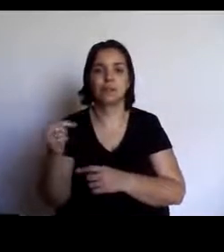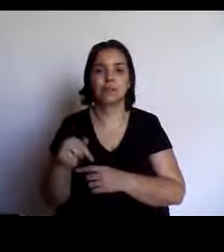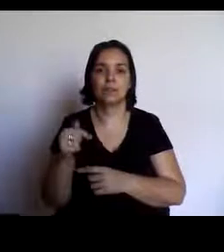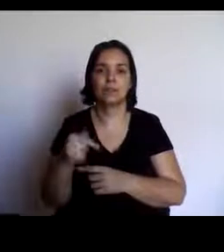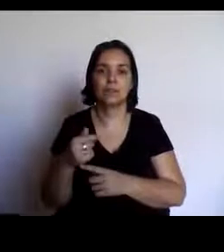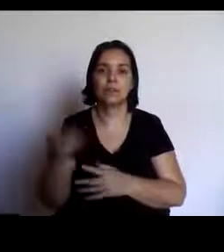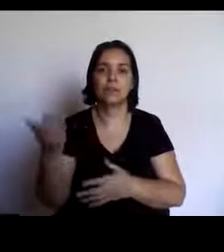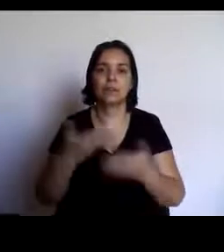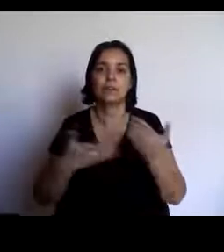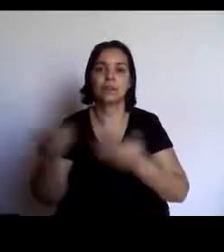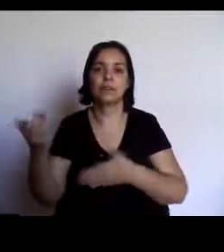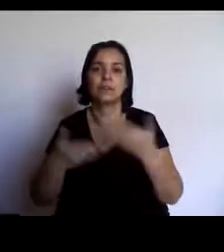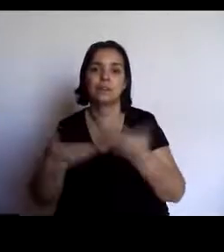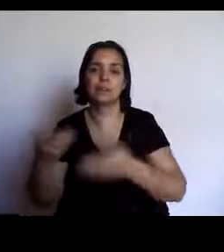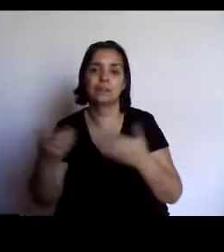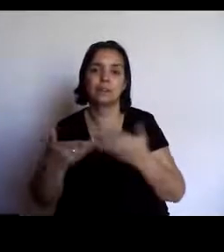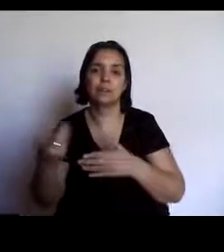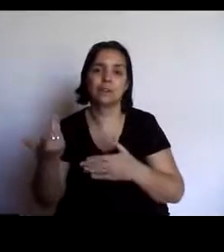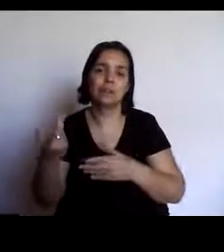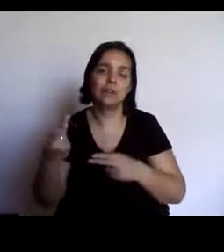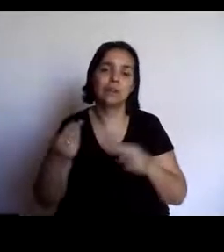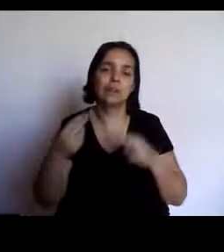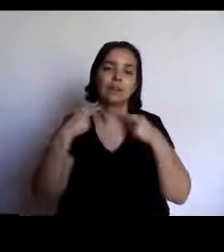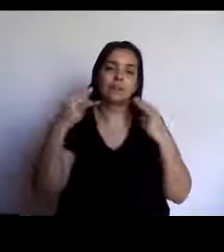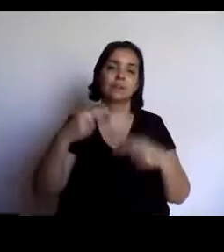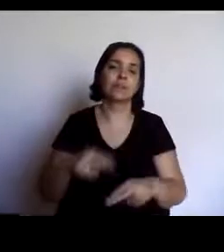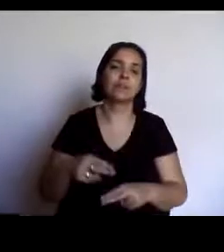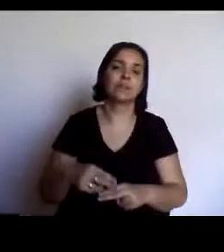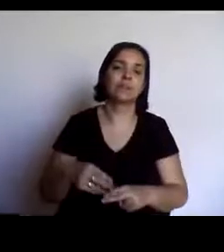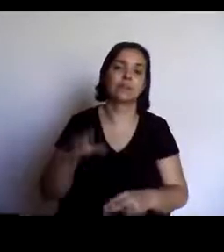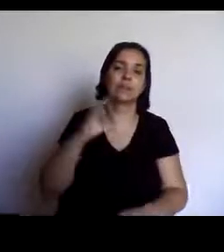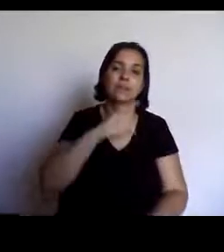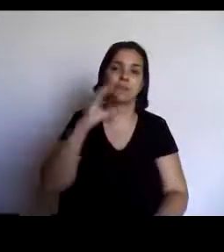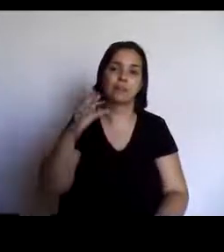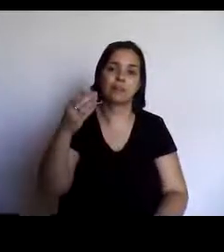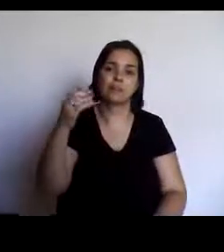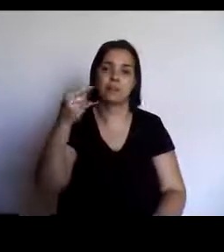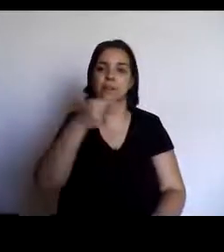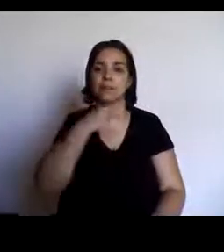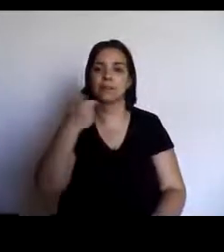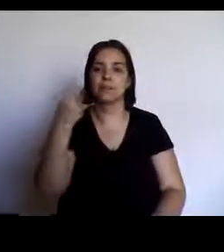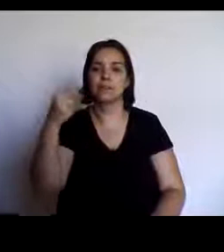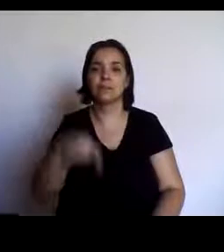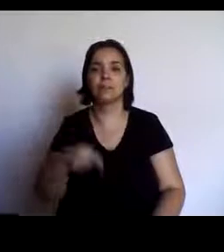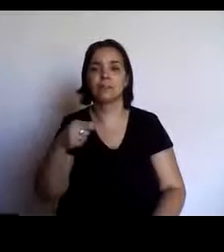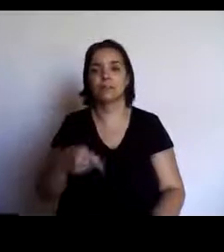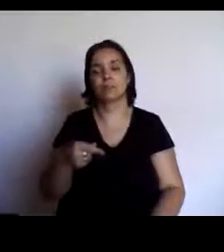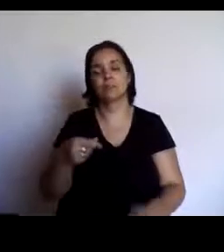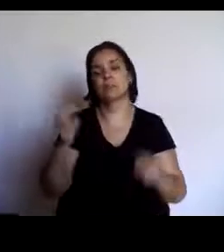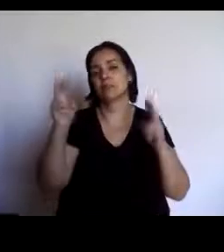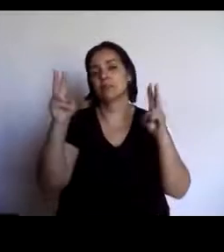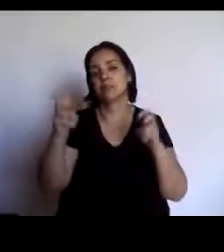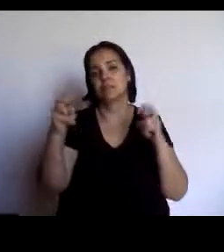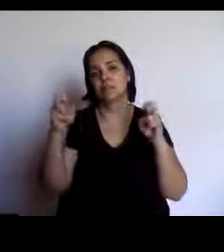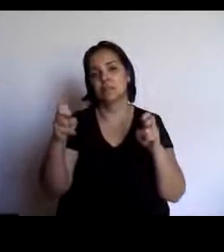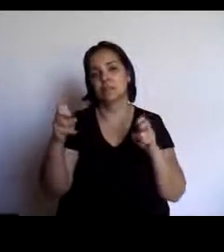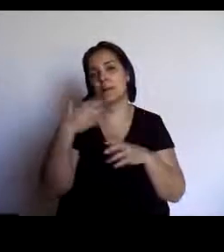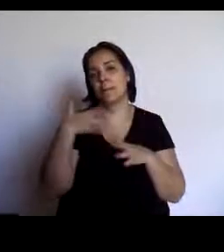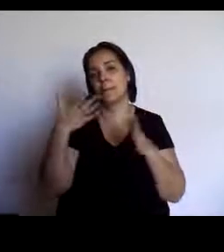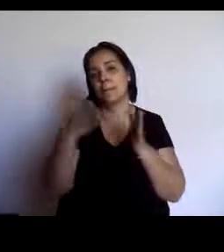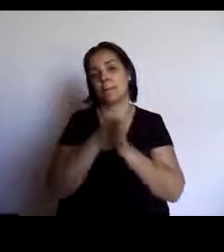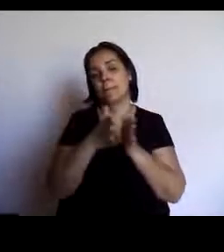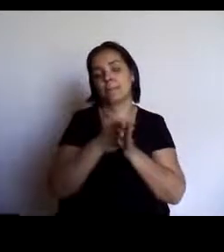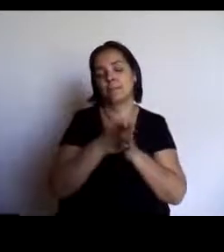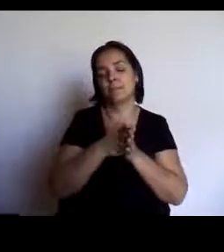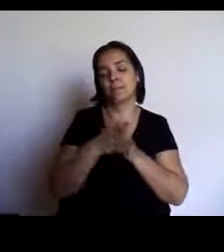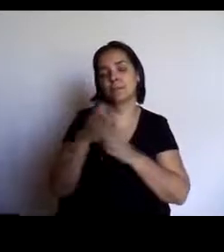colaboración suscrito entre las Diputaciones Provinciales de Badajoz y de Cáceres y la FEMPEX en Asuntos Europeos, mi compañera Rocío acaba de